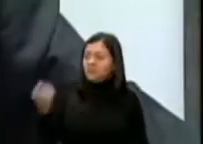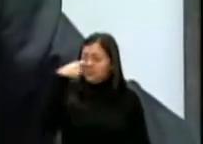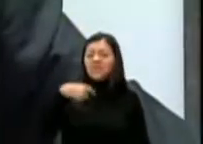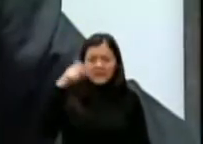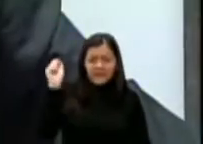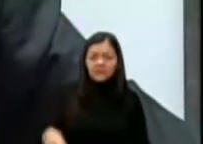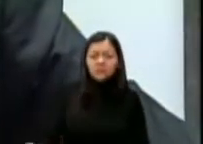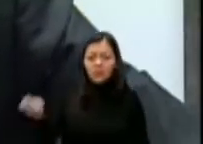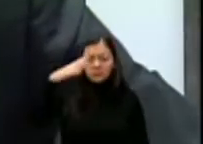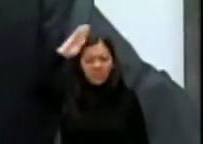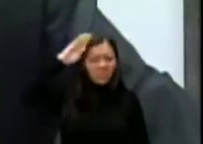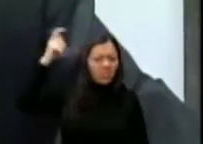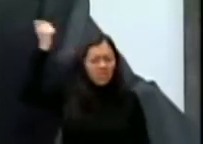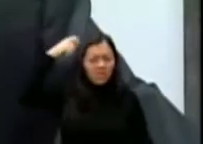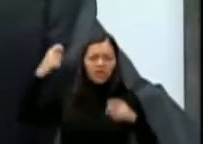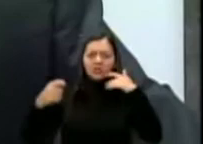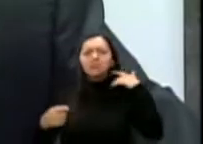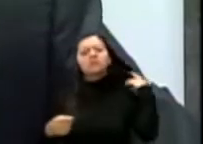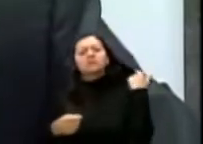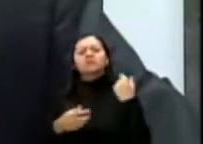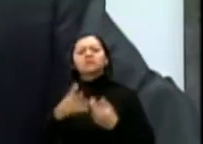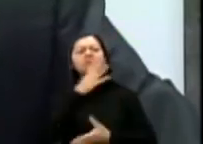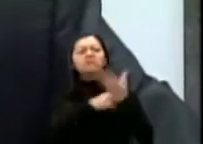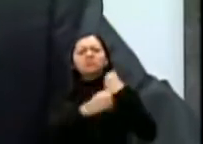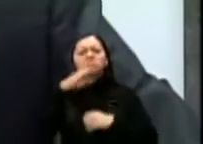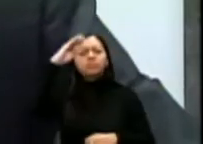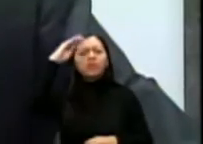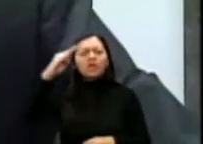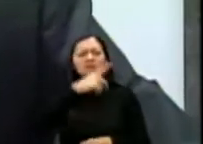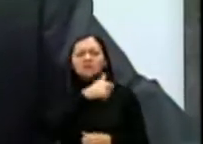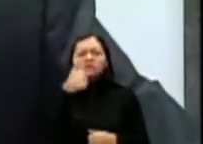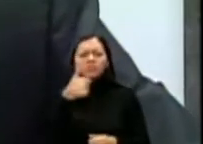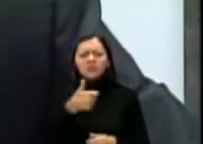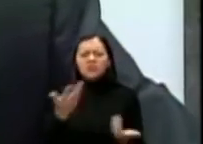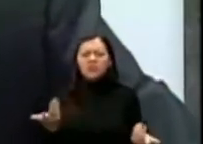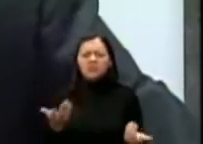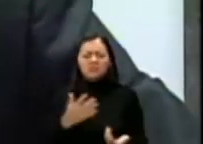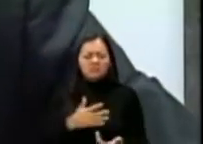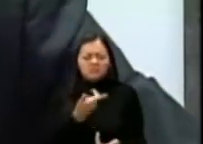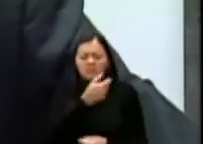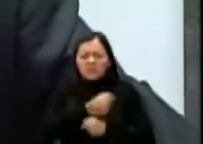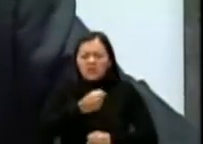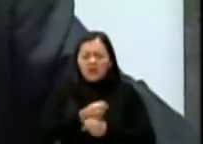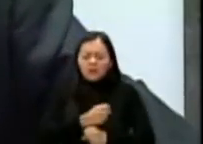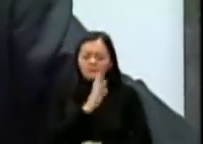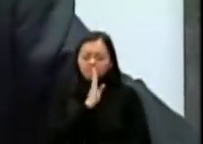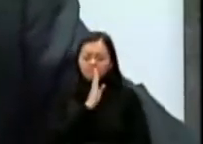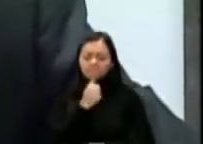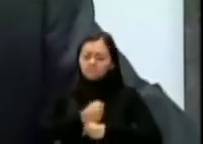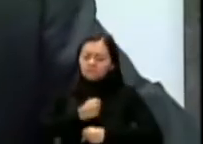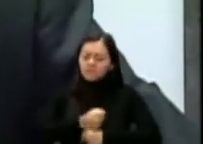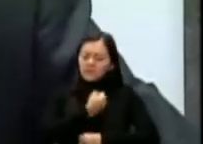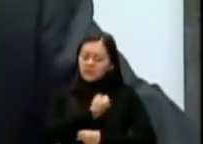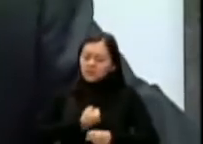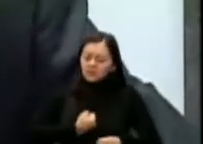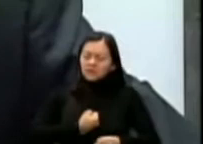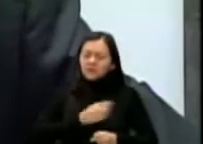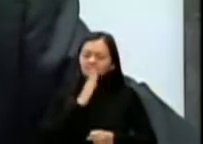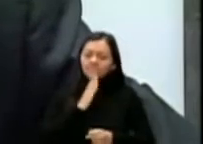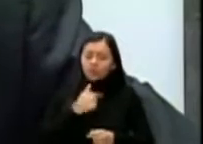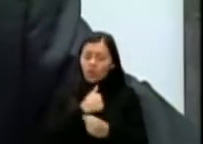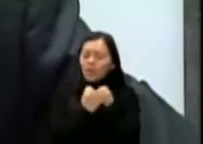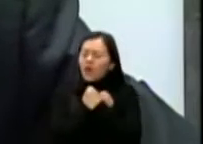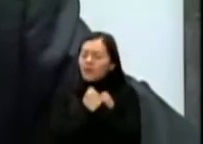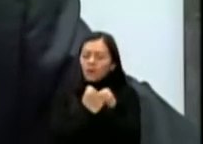nuestros estoicos policía porque han actuado con estoicismo estoicismo con entrega con sacrificio y un abrazo